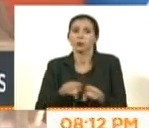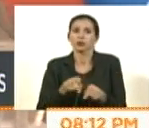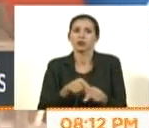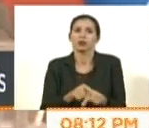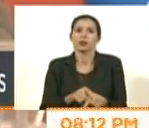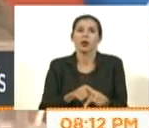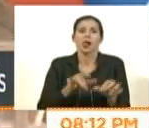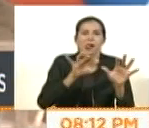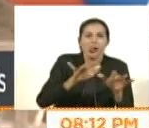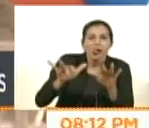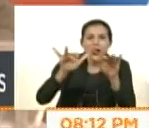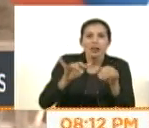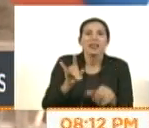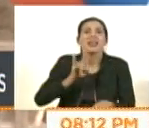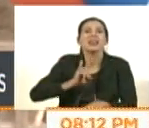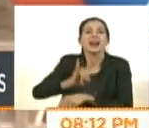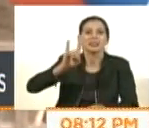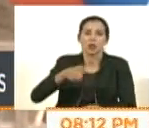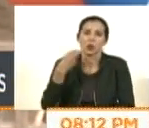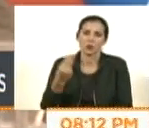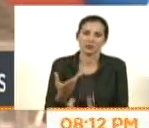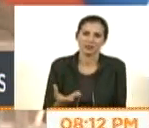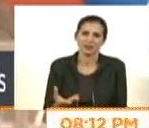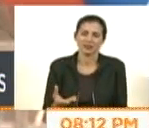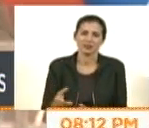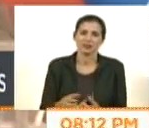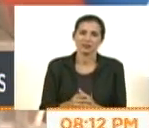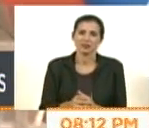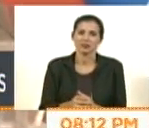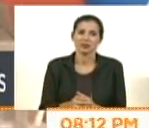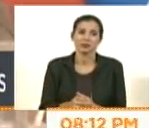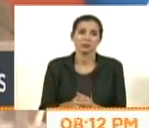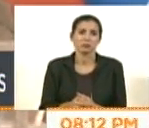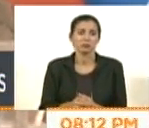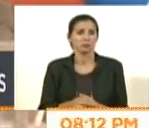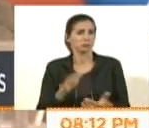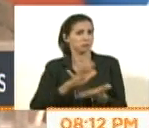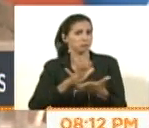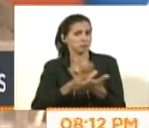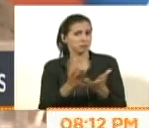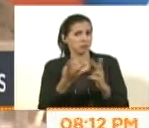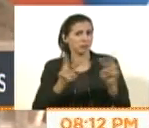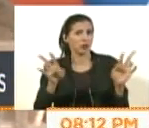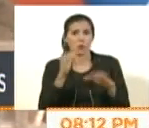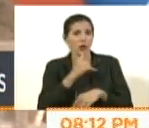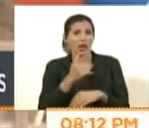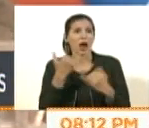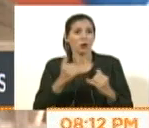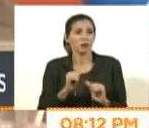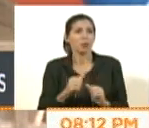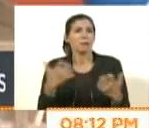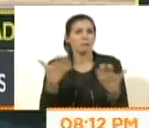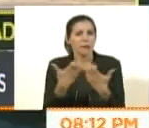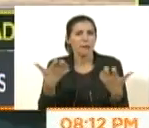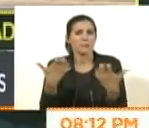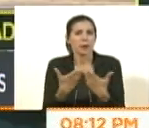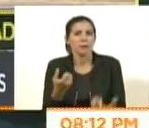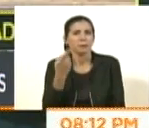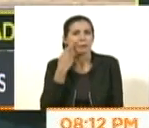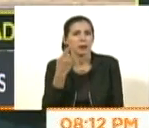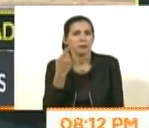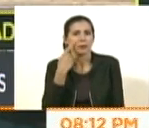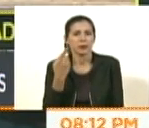de la política y se sumerge en la violencia. Además que el